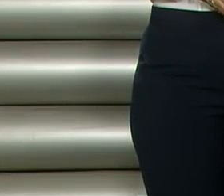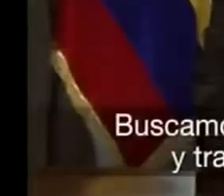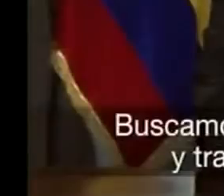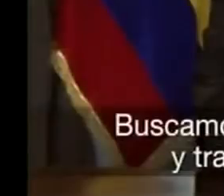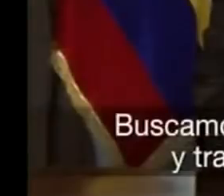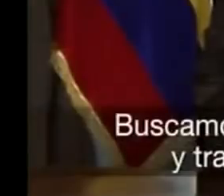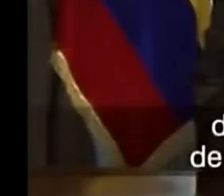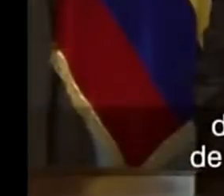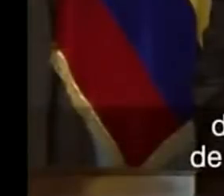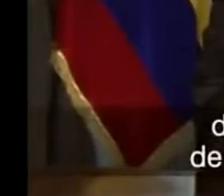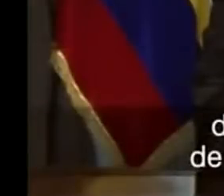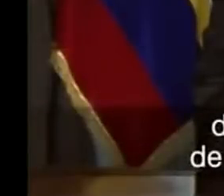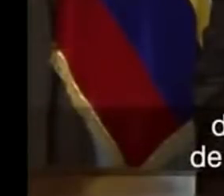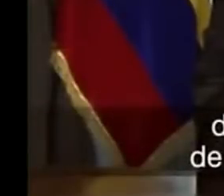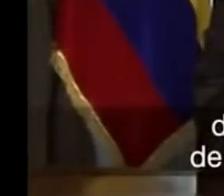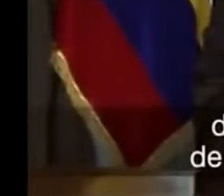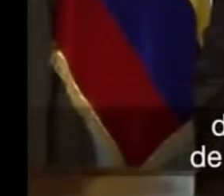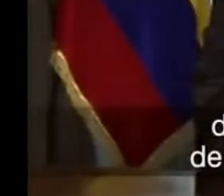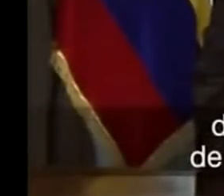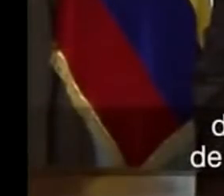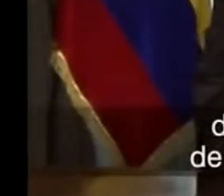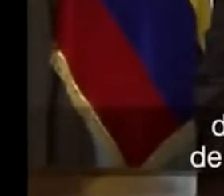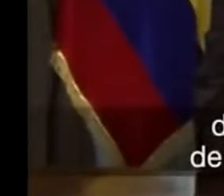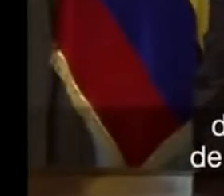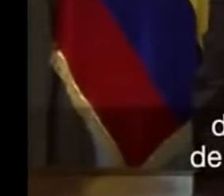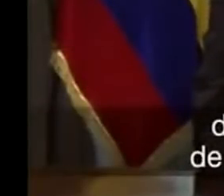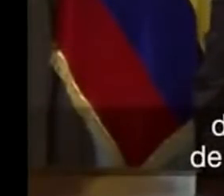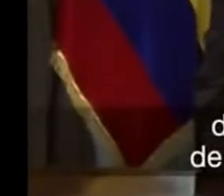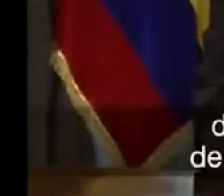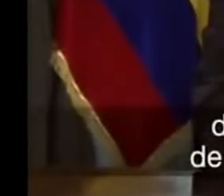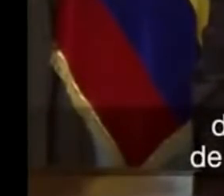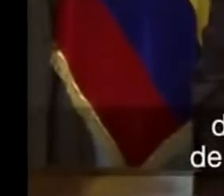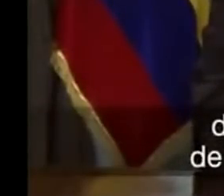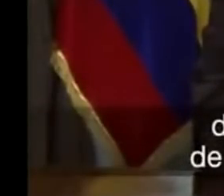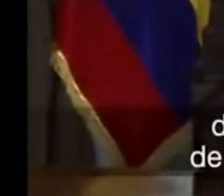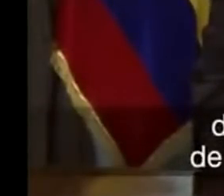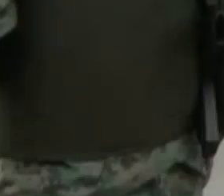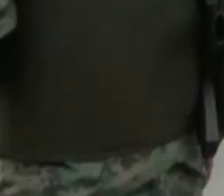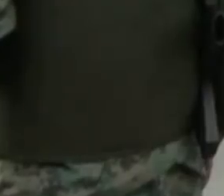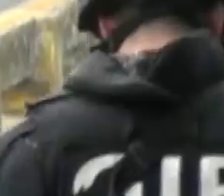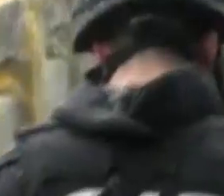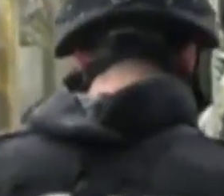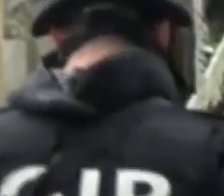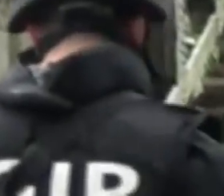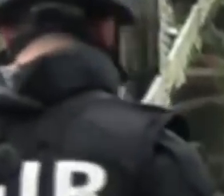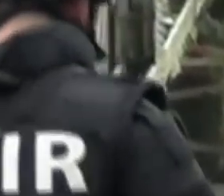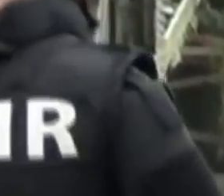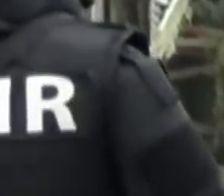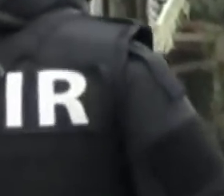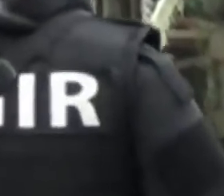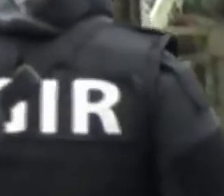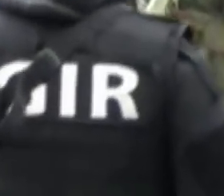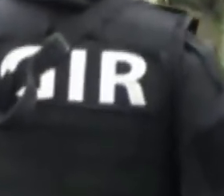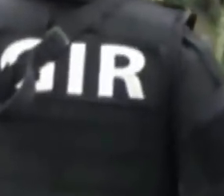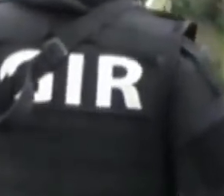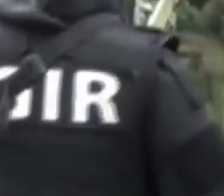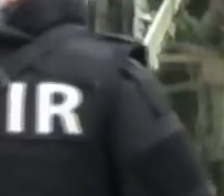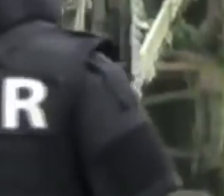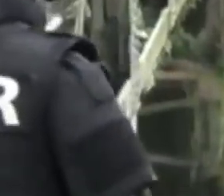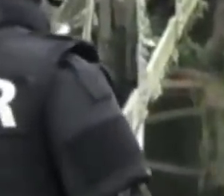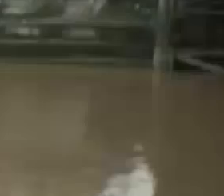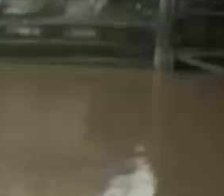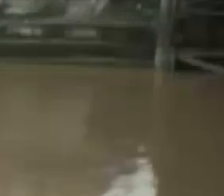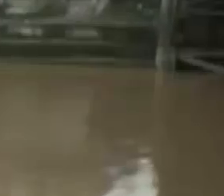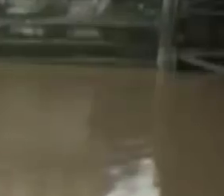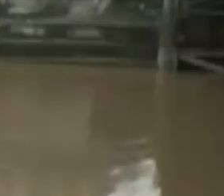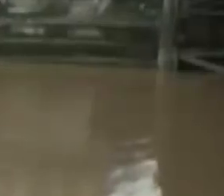Y que esté al servicio de todos. Pero en la ya tradicional cadena nacional del presidente de la República, que realiza todos los